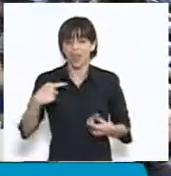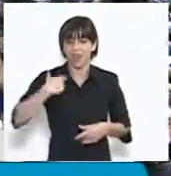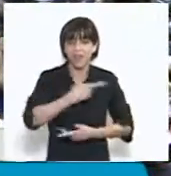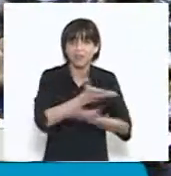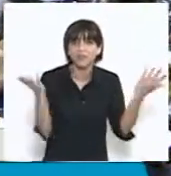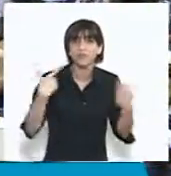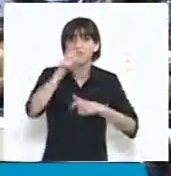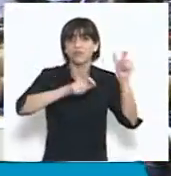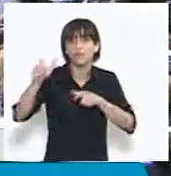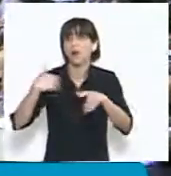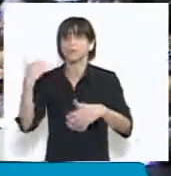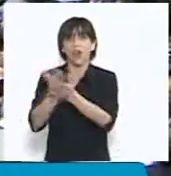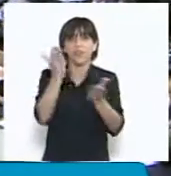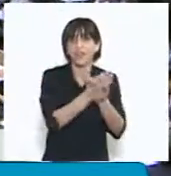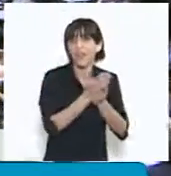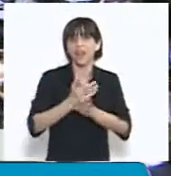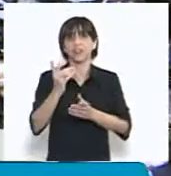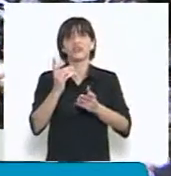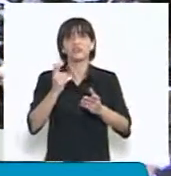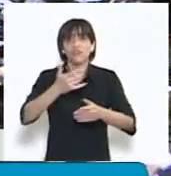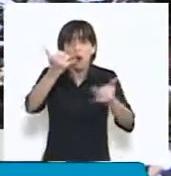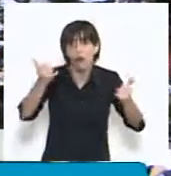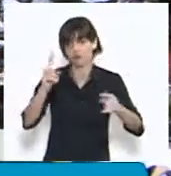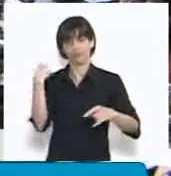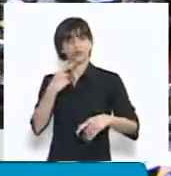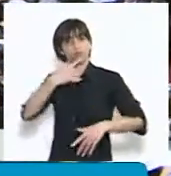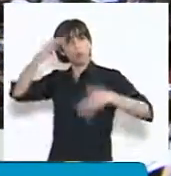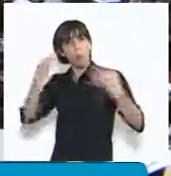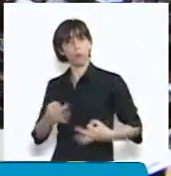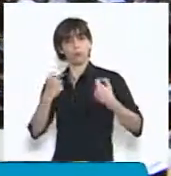Estado para ninguno de los que gobiernan. Y sin embargo,